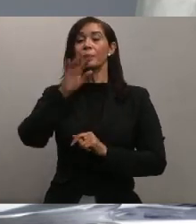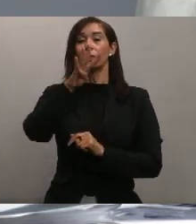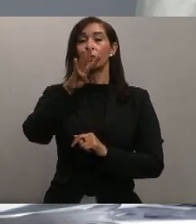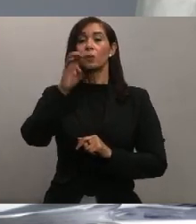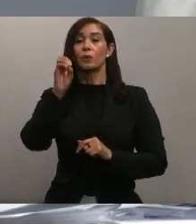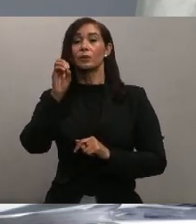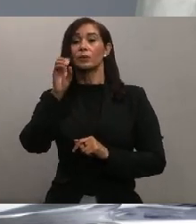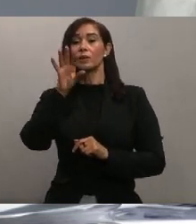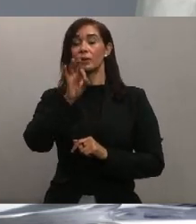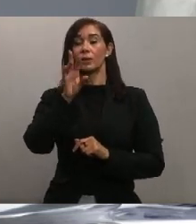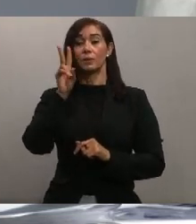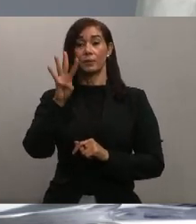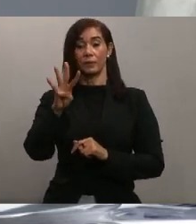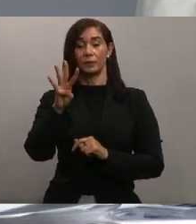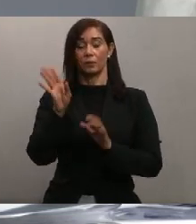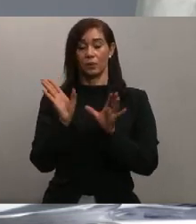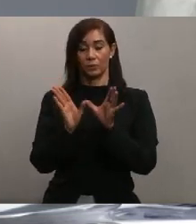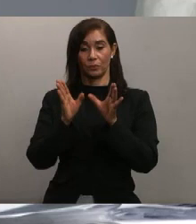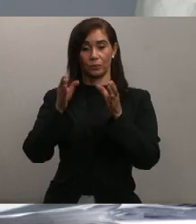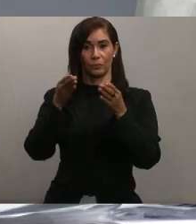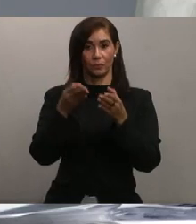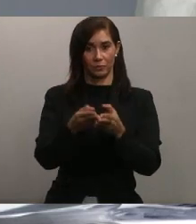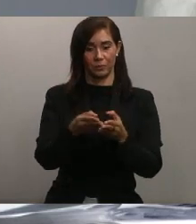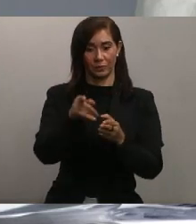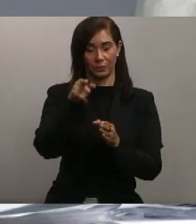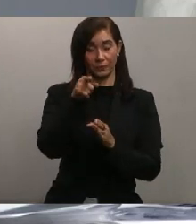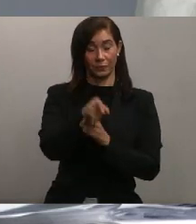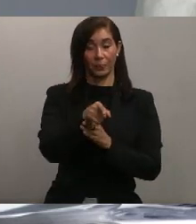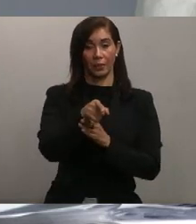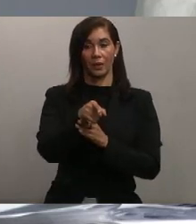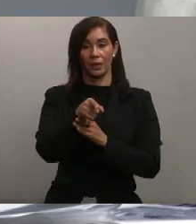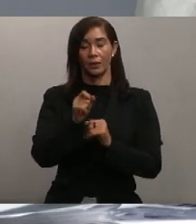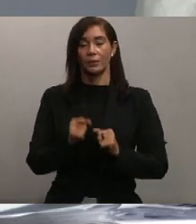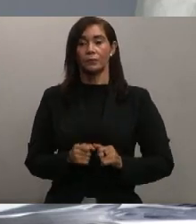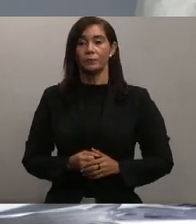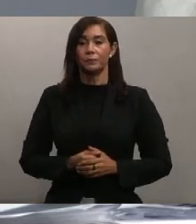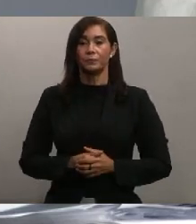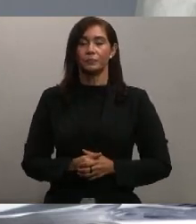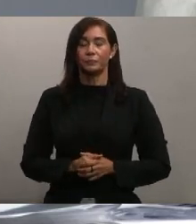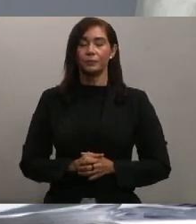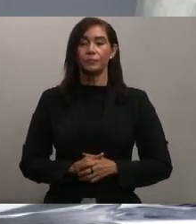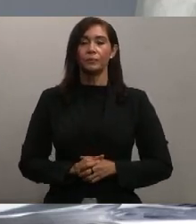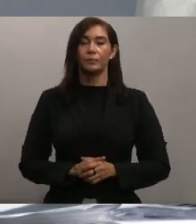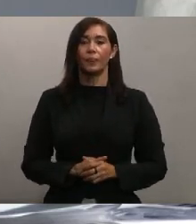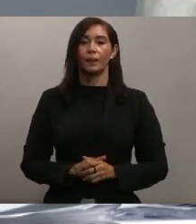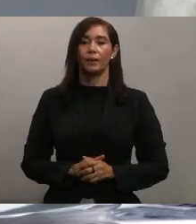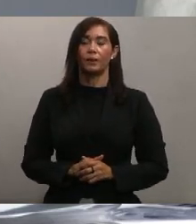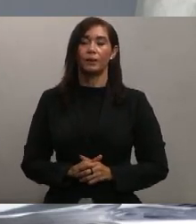494, que estuvo condicionada por la ausencia de insumos.